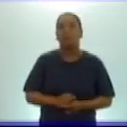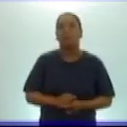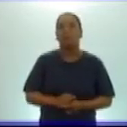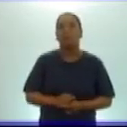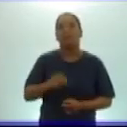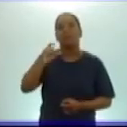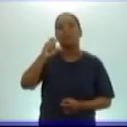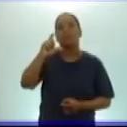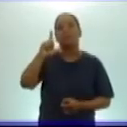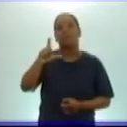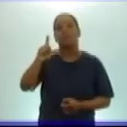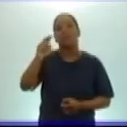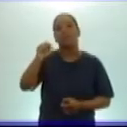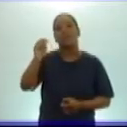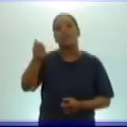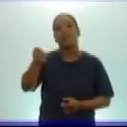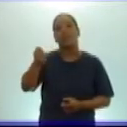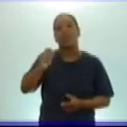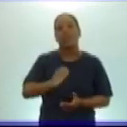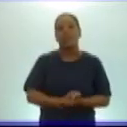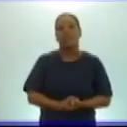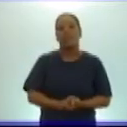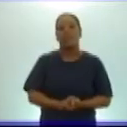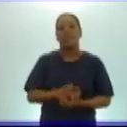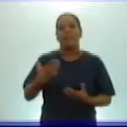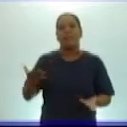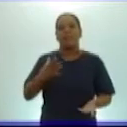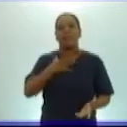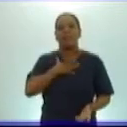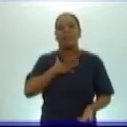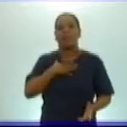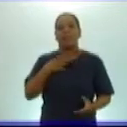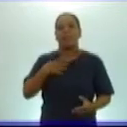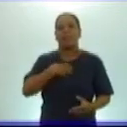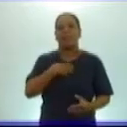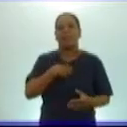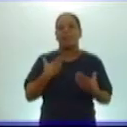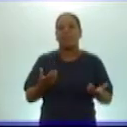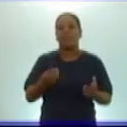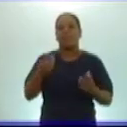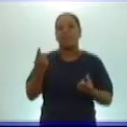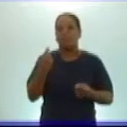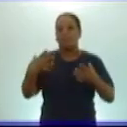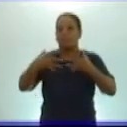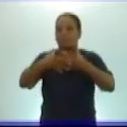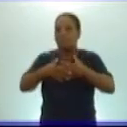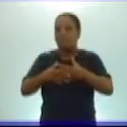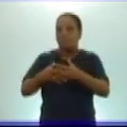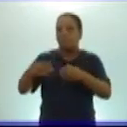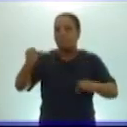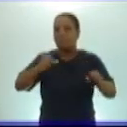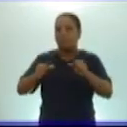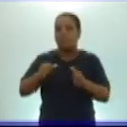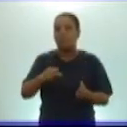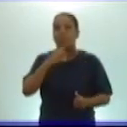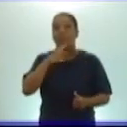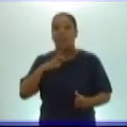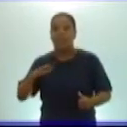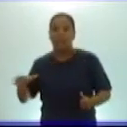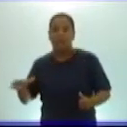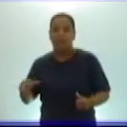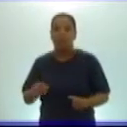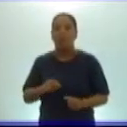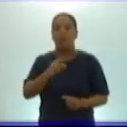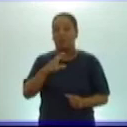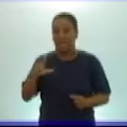cloruro de sodio. ¿Qué propiedades tienen estos componentes que forman esta mezcla? El líquido, que es el agua, y un